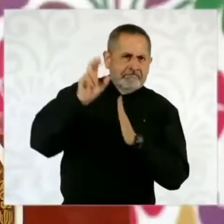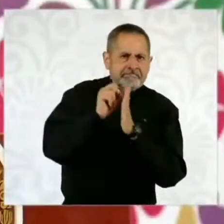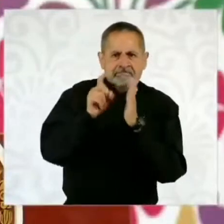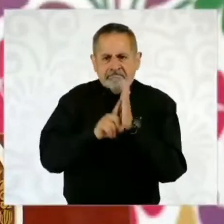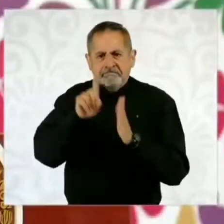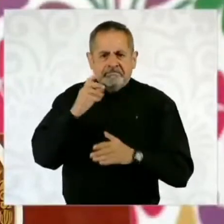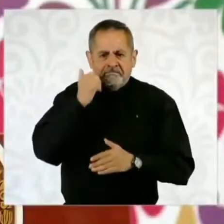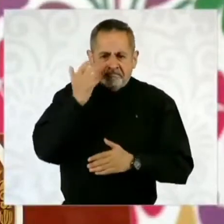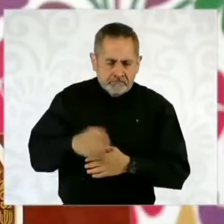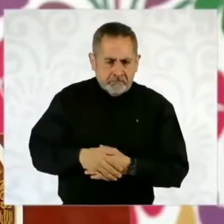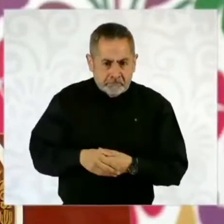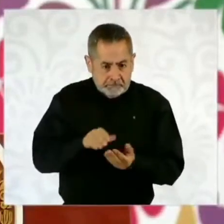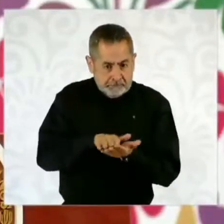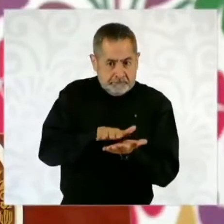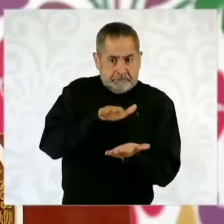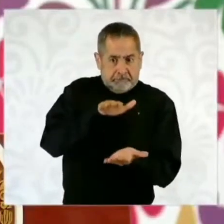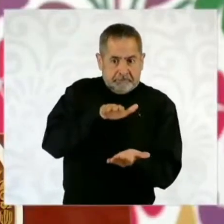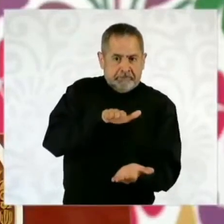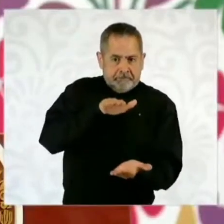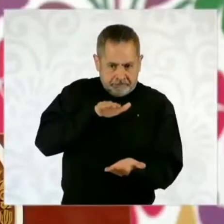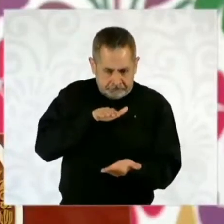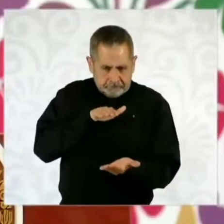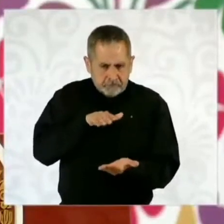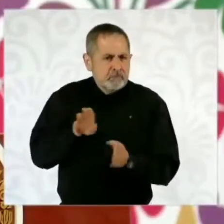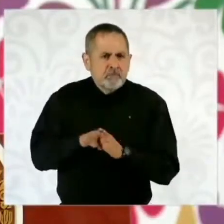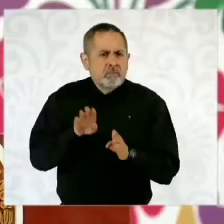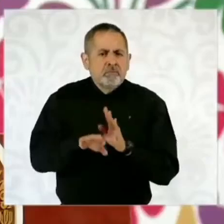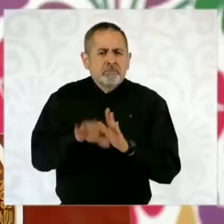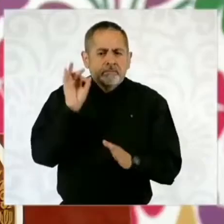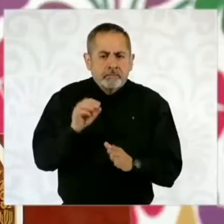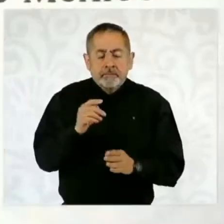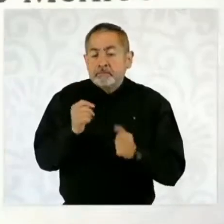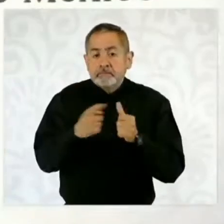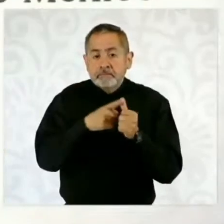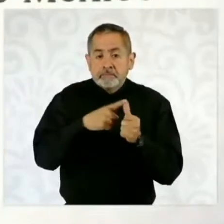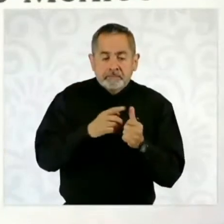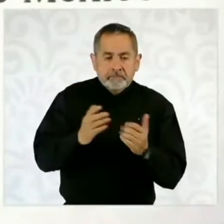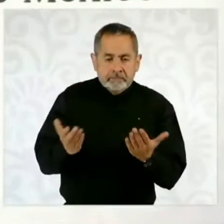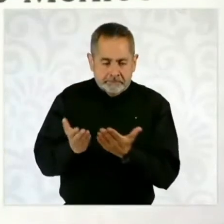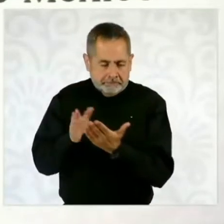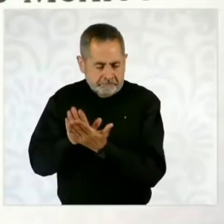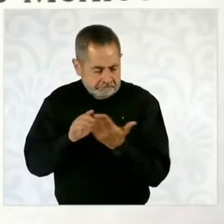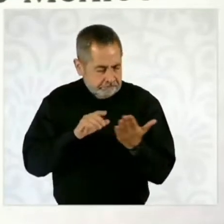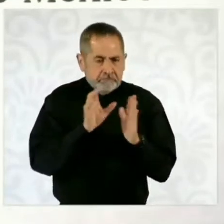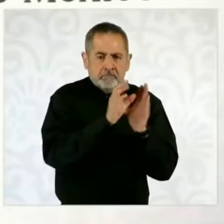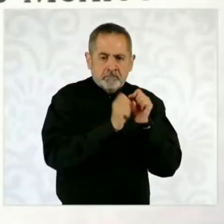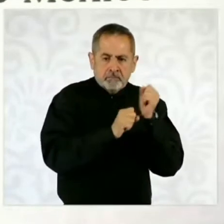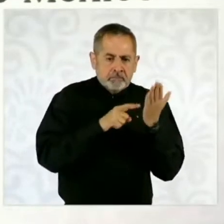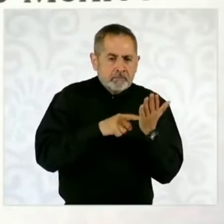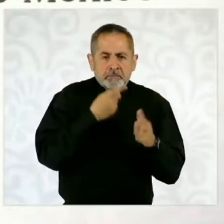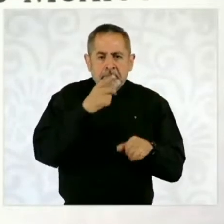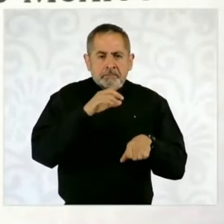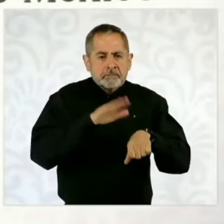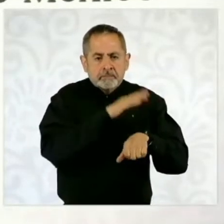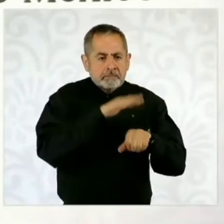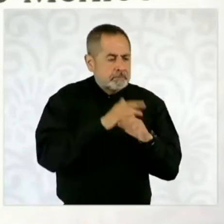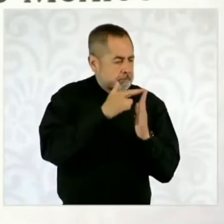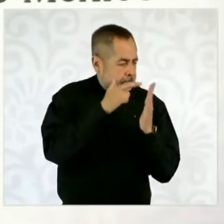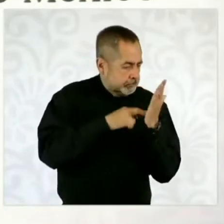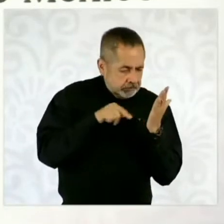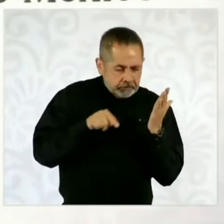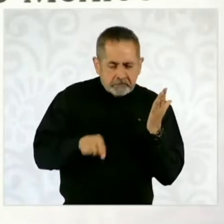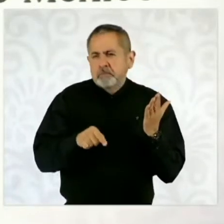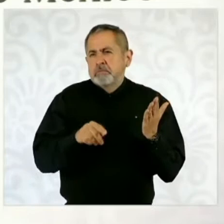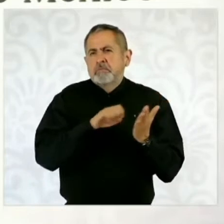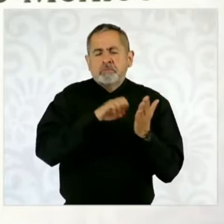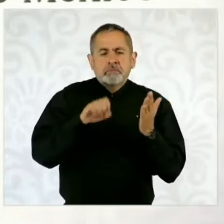¿Cómo son seleccionados? Primero, si cumplen con lo que dice la Constitución, que deben de cumplir. Deben de tener al